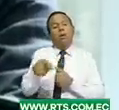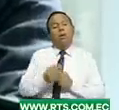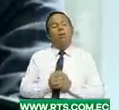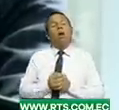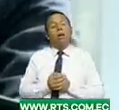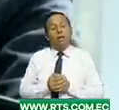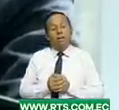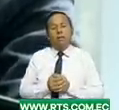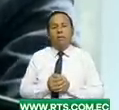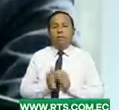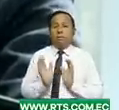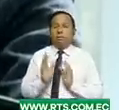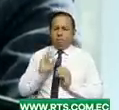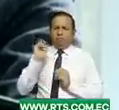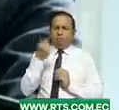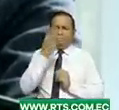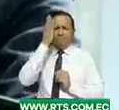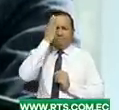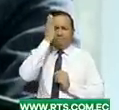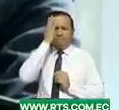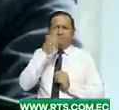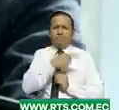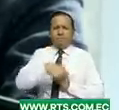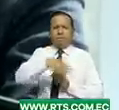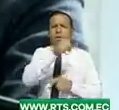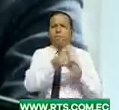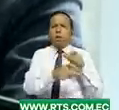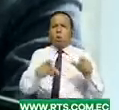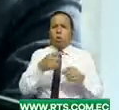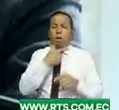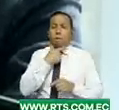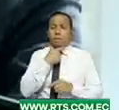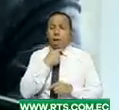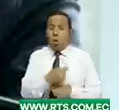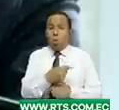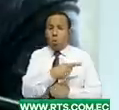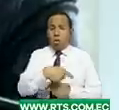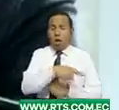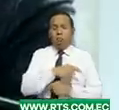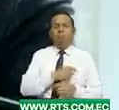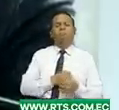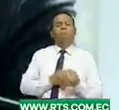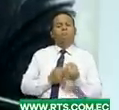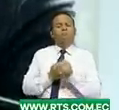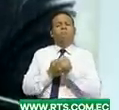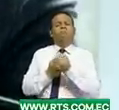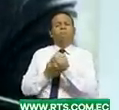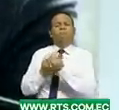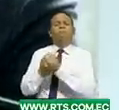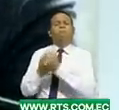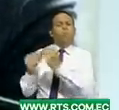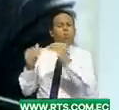demócratas tenemos amplias posibilidades de prevalecer,